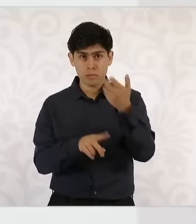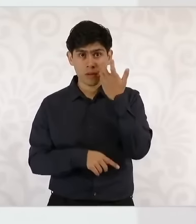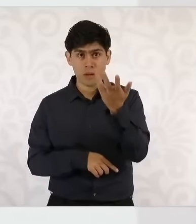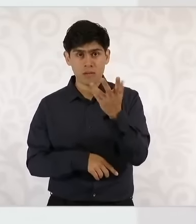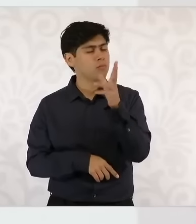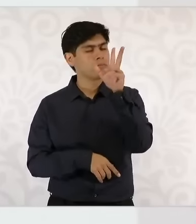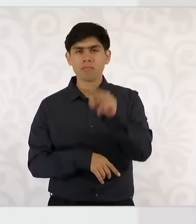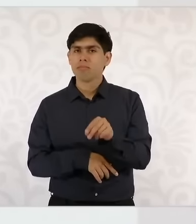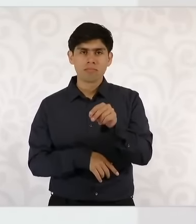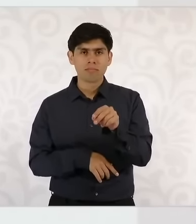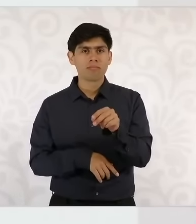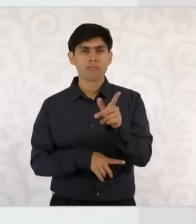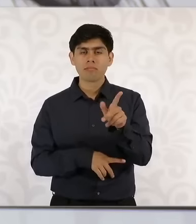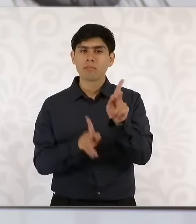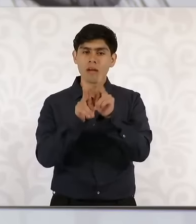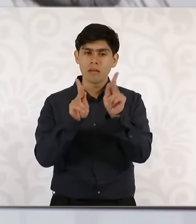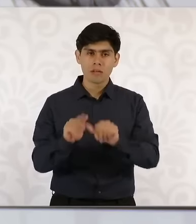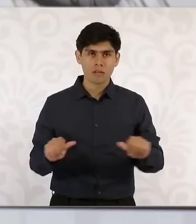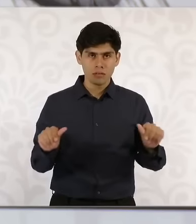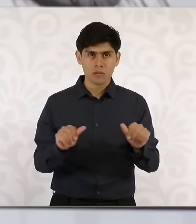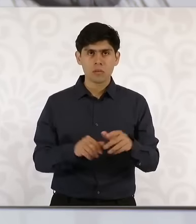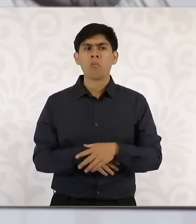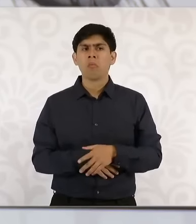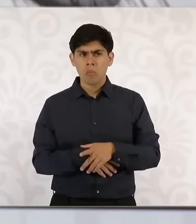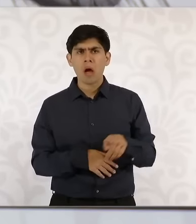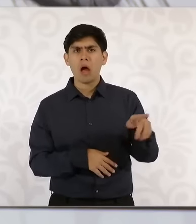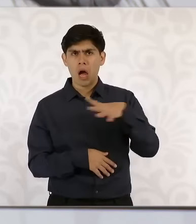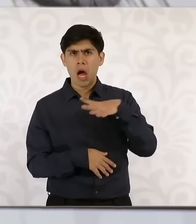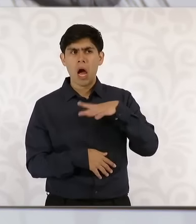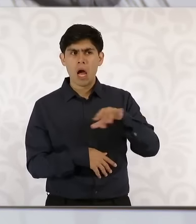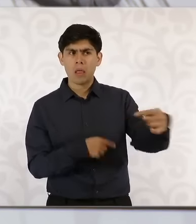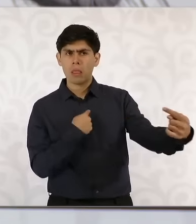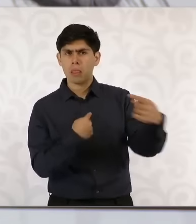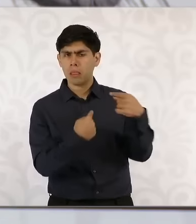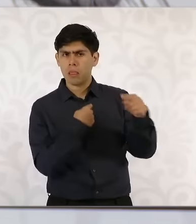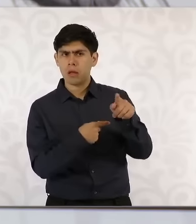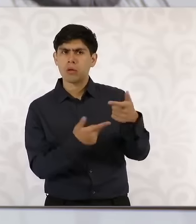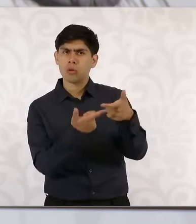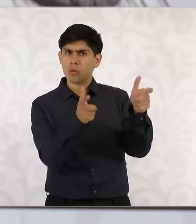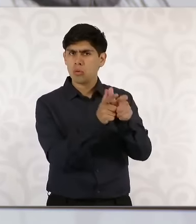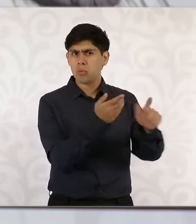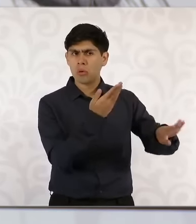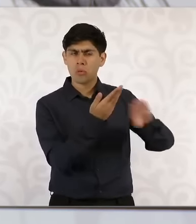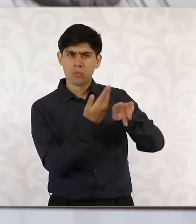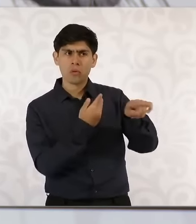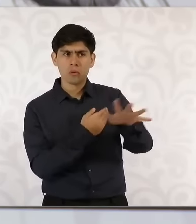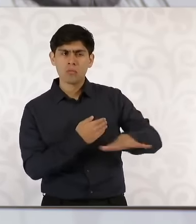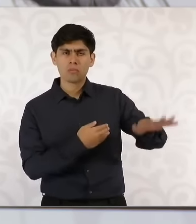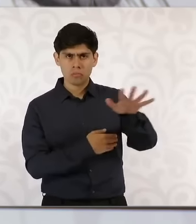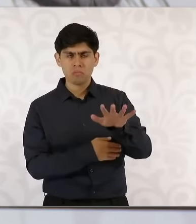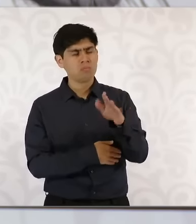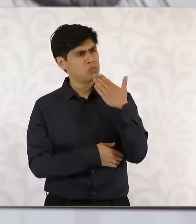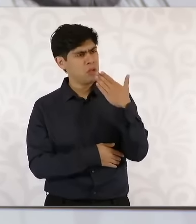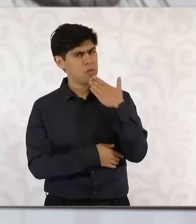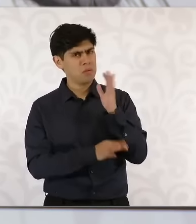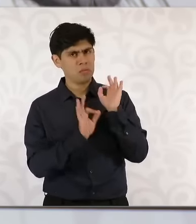No quiere acciones violentas. Y puede haber oposición, qué bueno que haya oposición en México. Contrario a lo que piensan de que